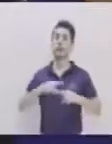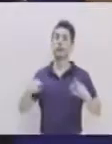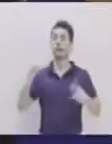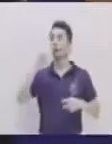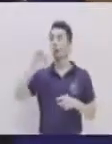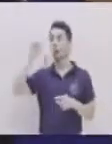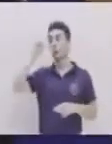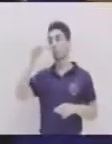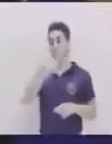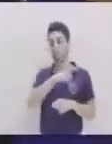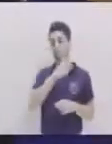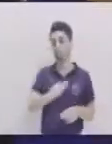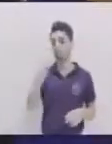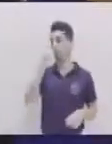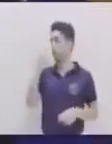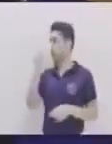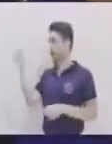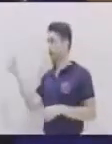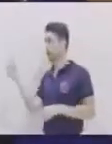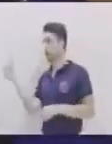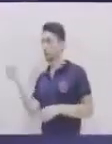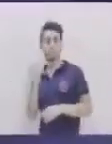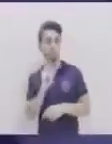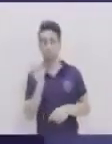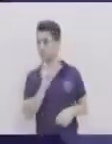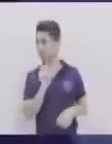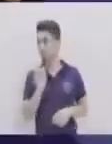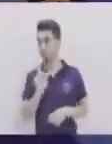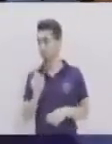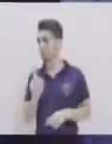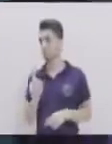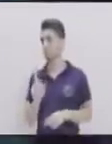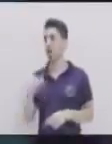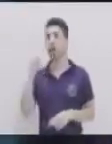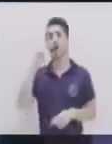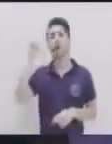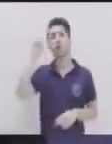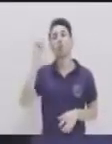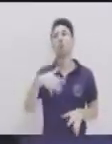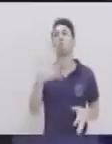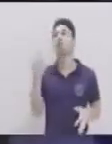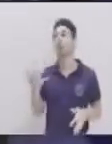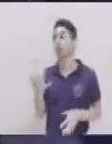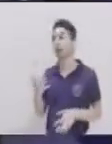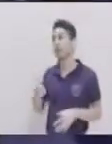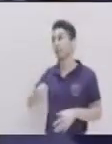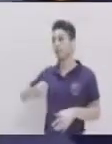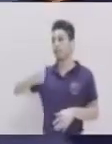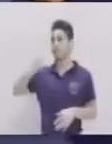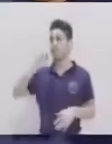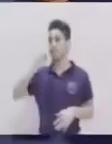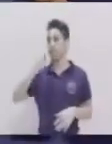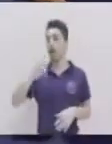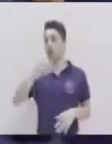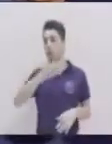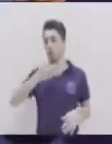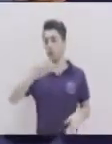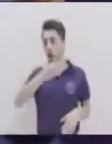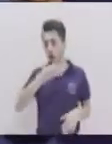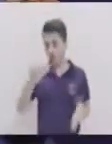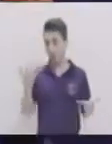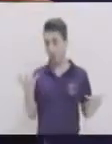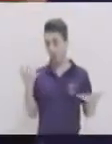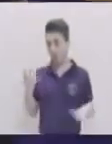Pero a un adulto no le vamos a dar una pachita. A un adulto le vamos a dar su tazota de